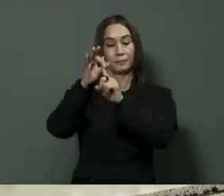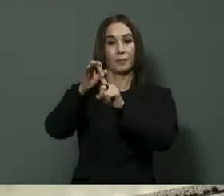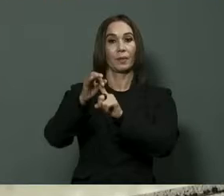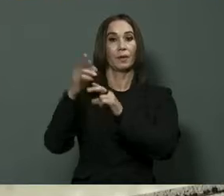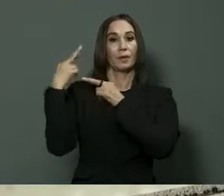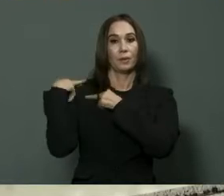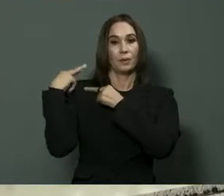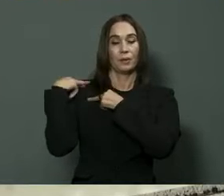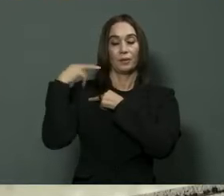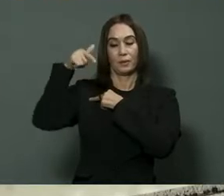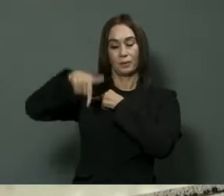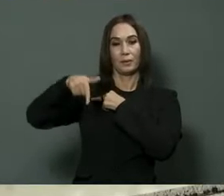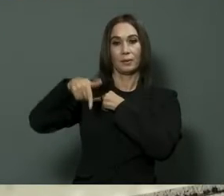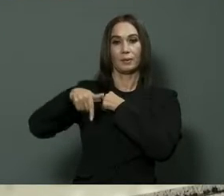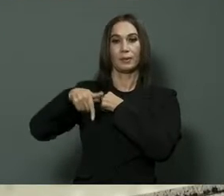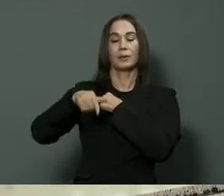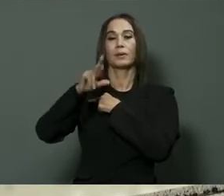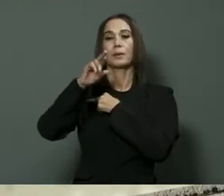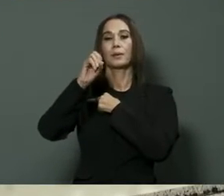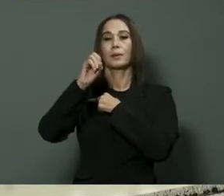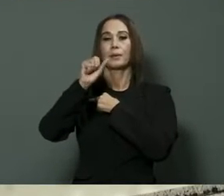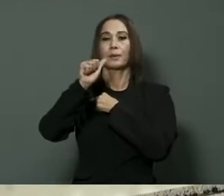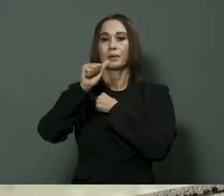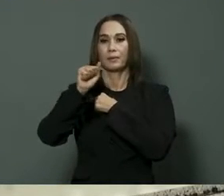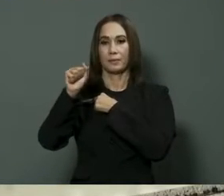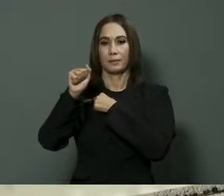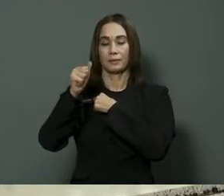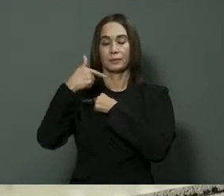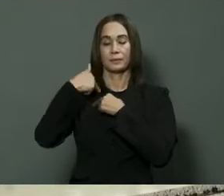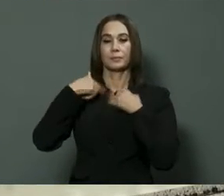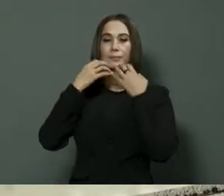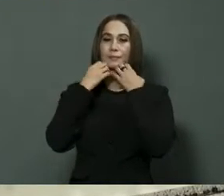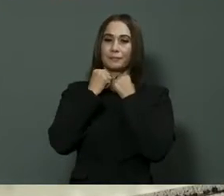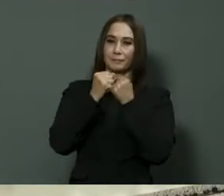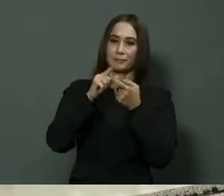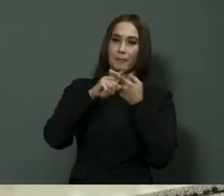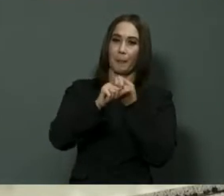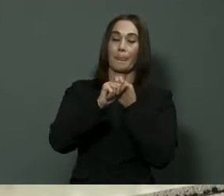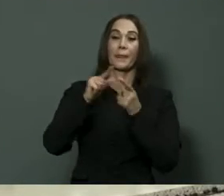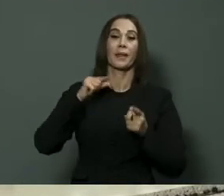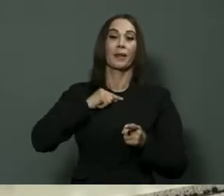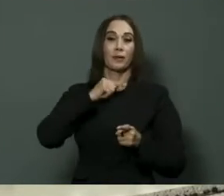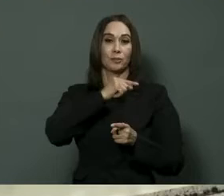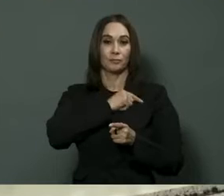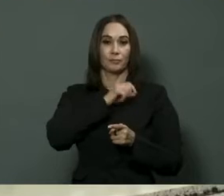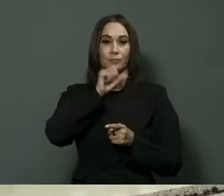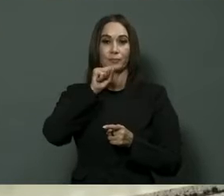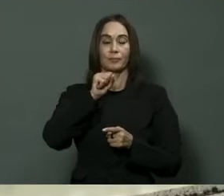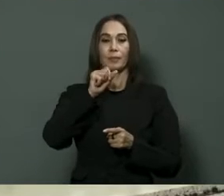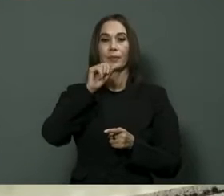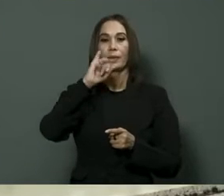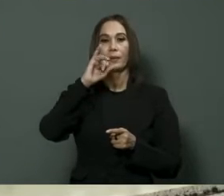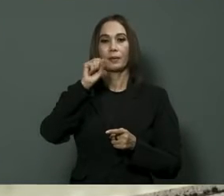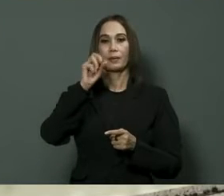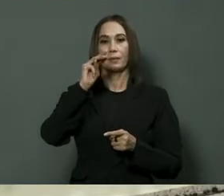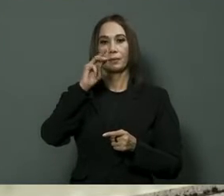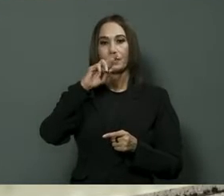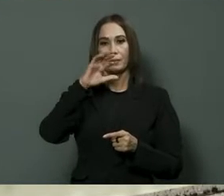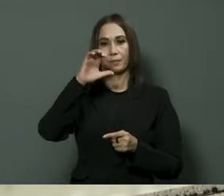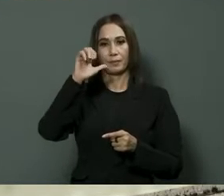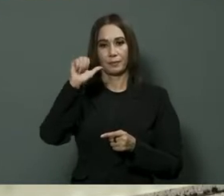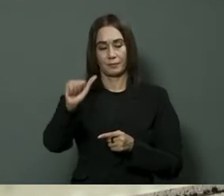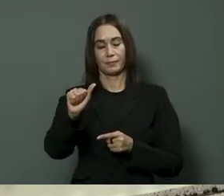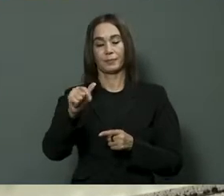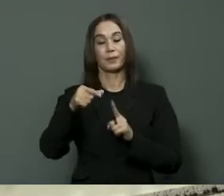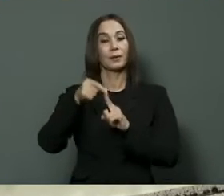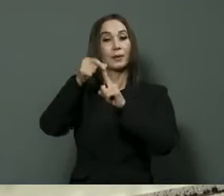del municipio Siquio, NG de la Rosa, a mi querida amiga gobernadora Xiomara, al distinguido